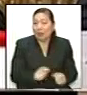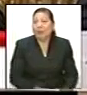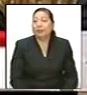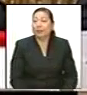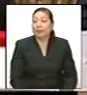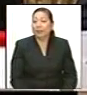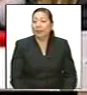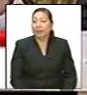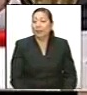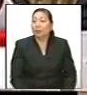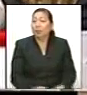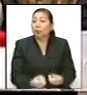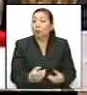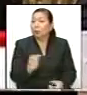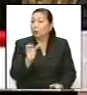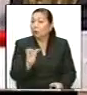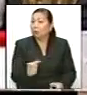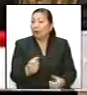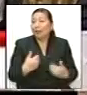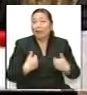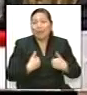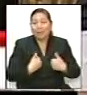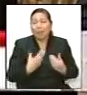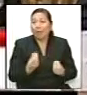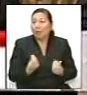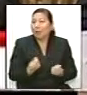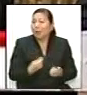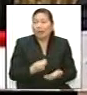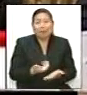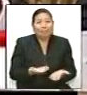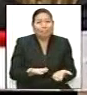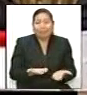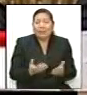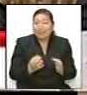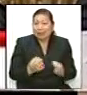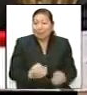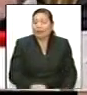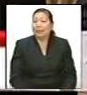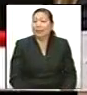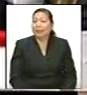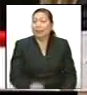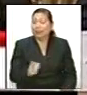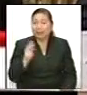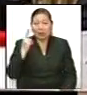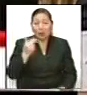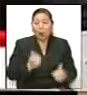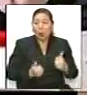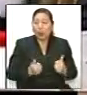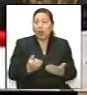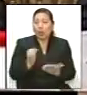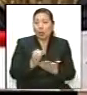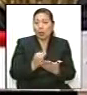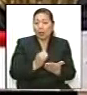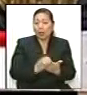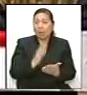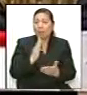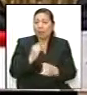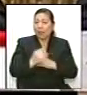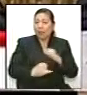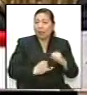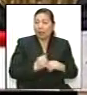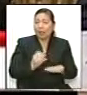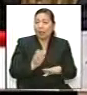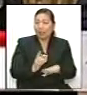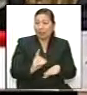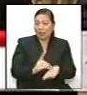mencionado que muchos ciudadanos están cansados de no tener buenos servicios. Es cierto, Esa es la razón por la cual hemos contratado con el Banco Interamericano de